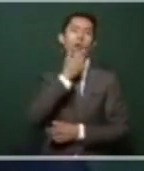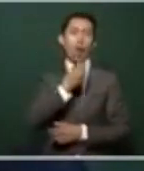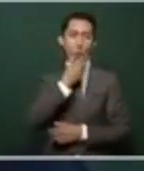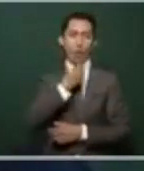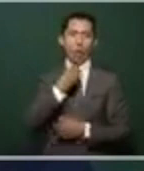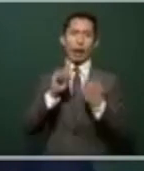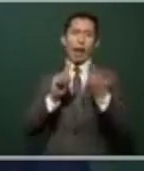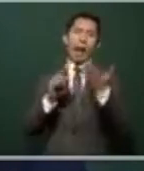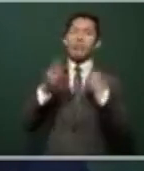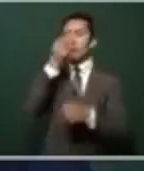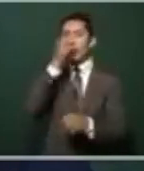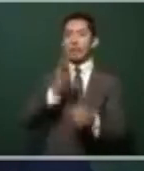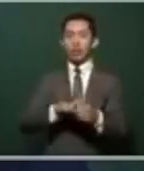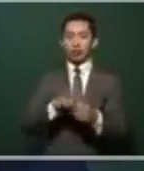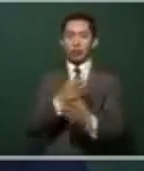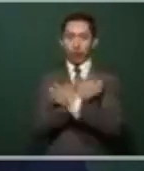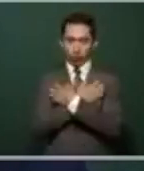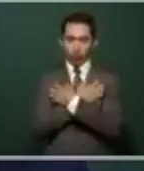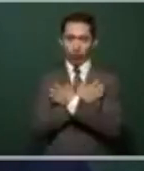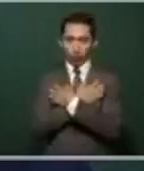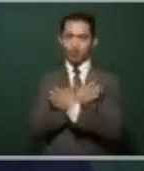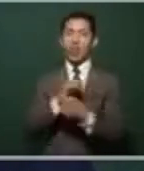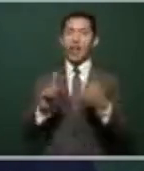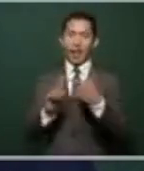secretario de Educación Zedillo.